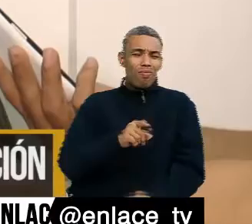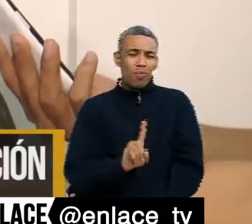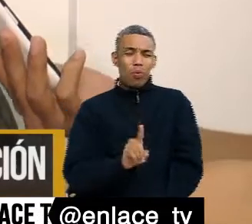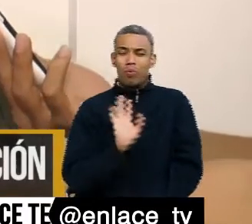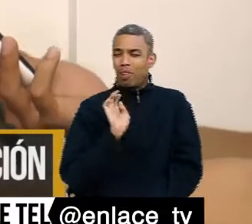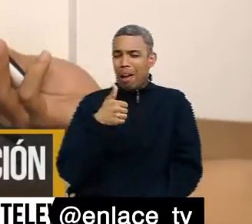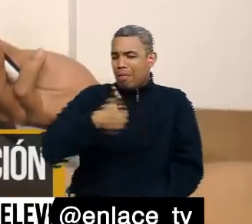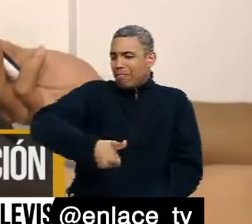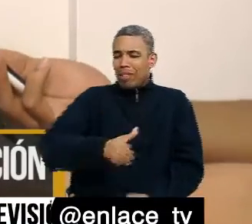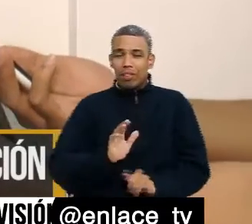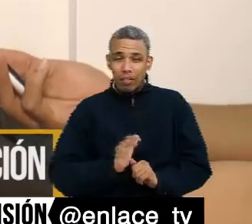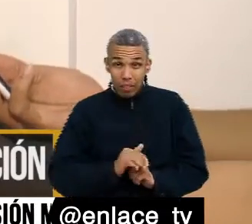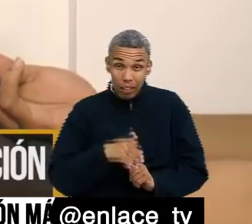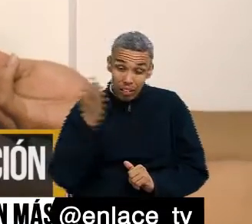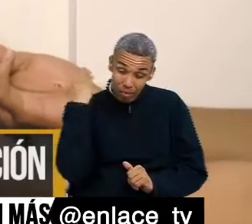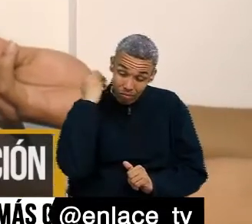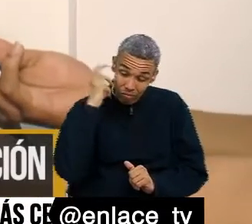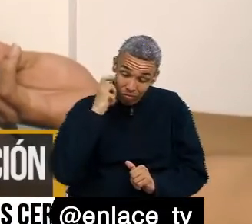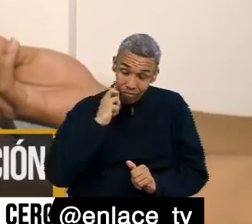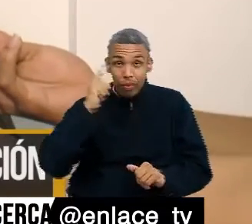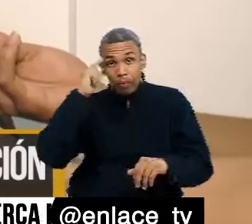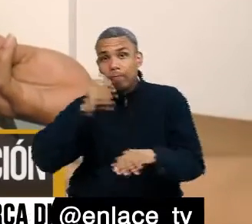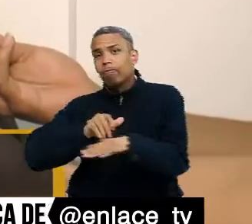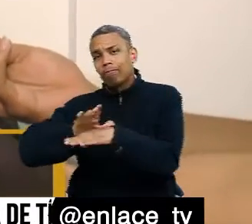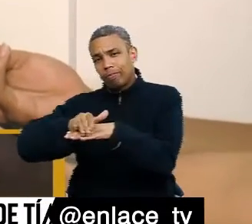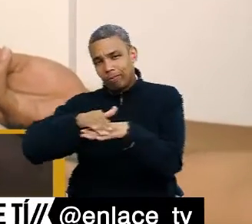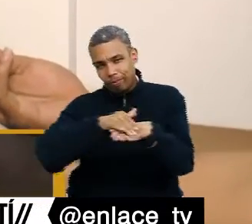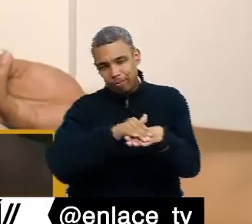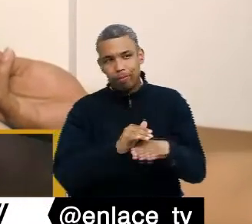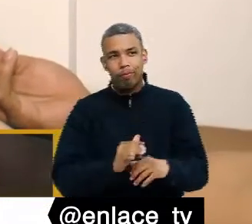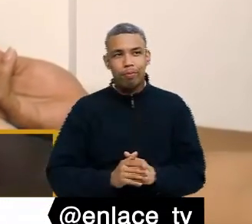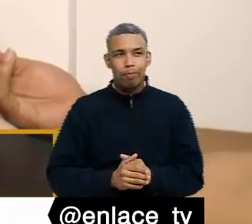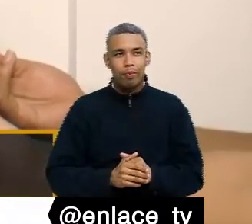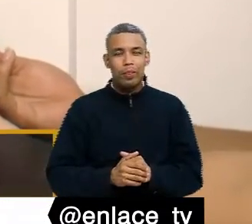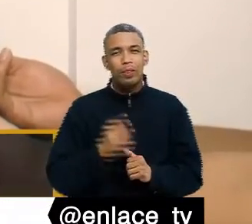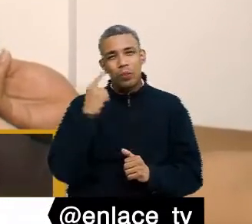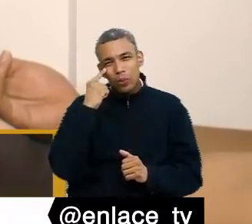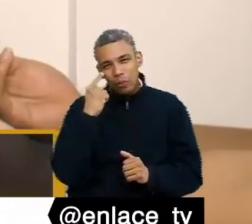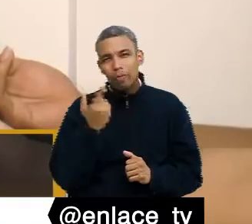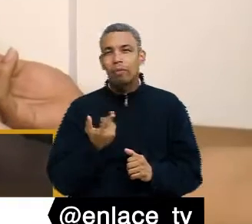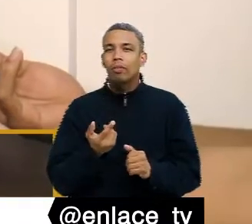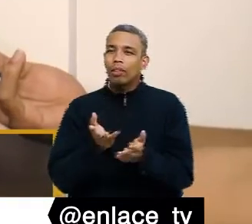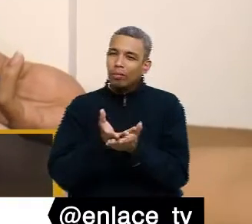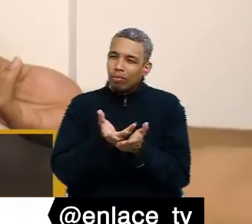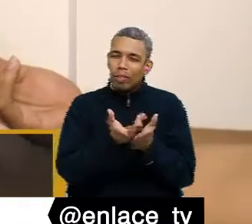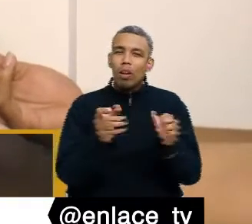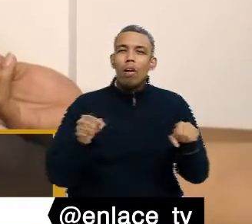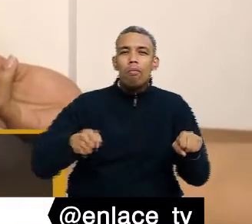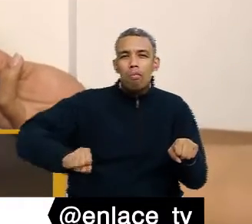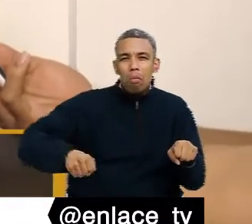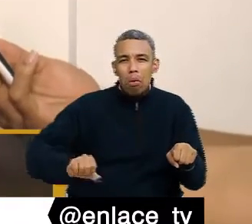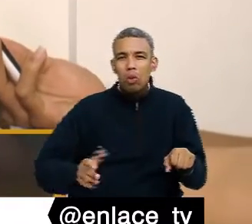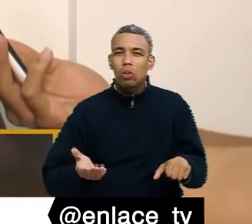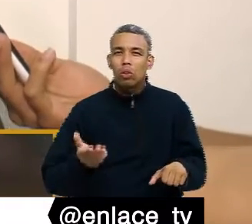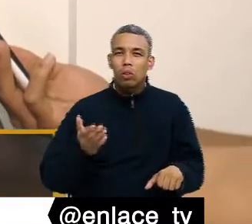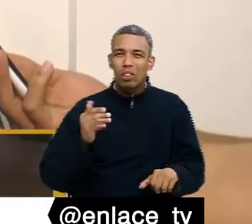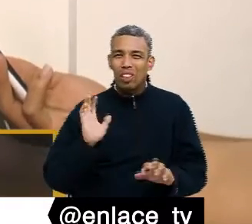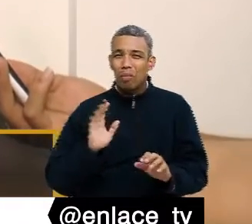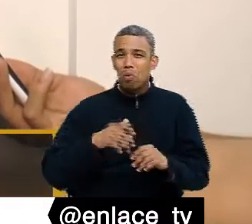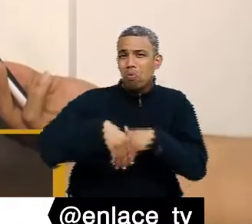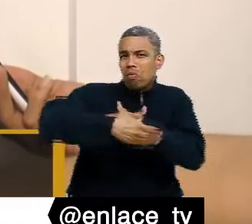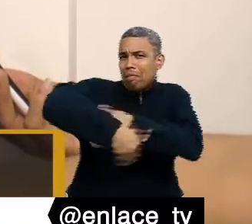es una campaña para la ciudadanía, es decirle a los ciudadanos no dejen sus vehículos, motocicletas en las